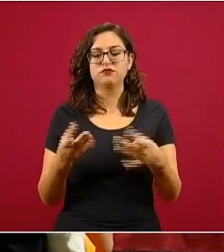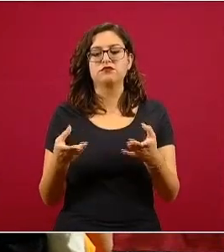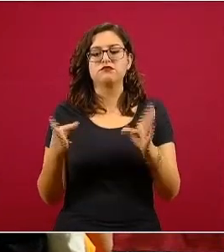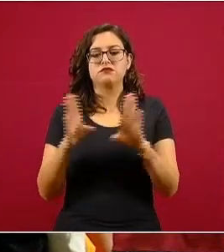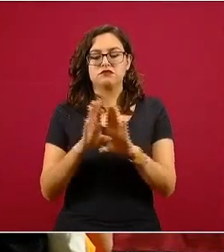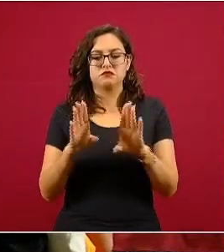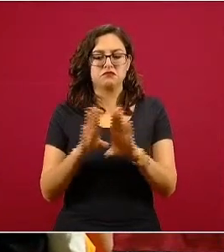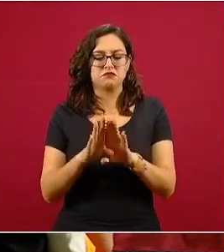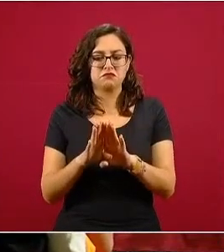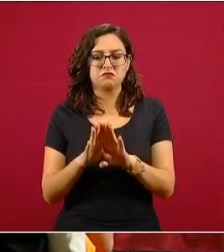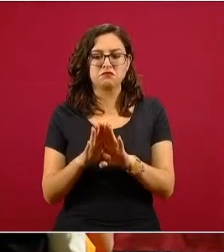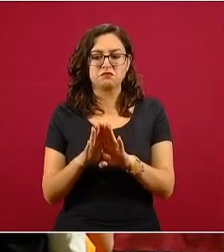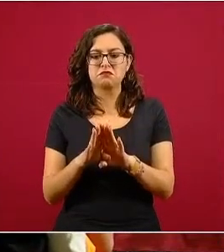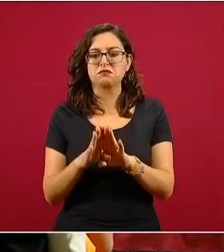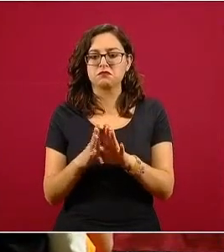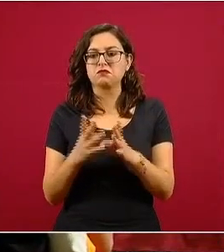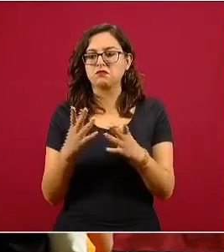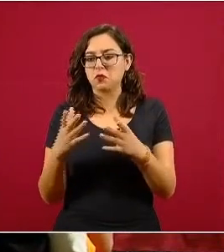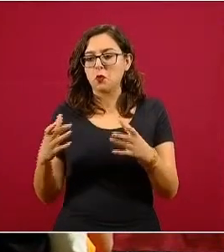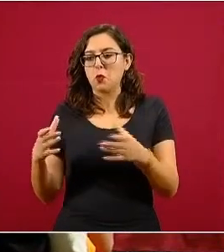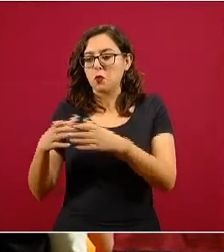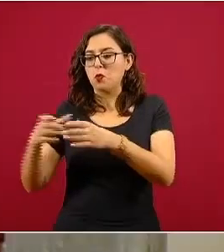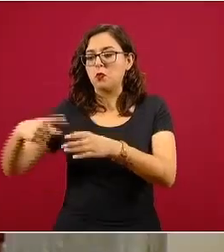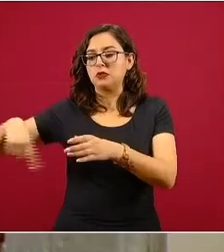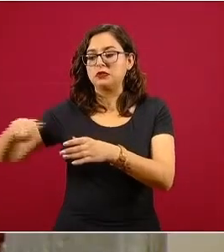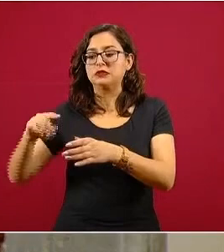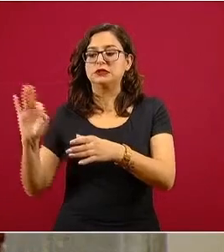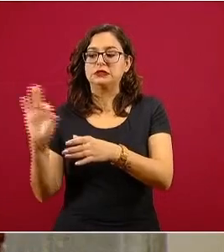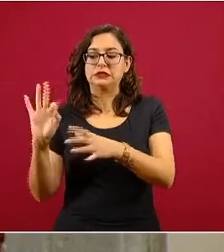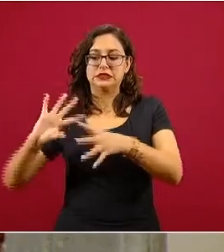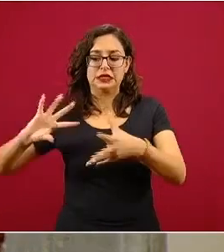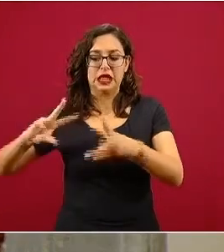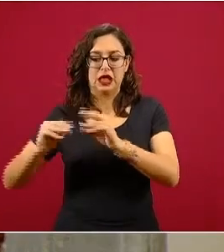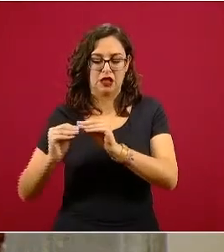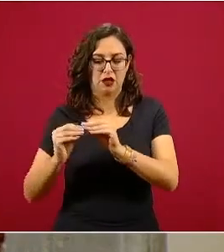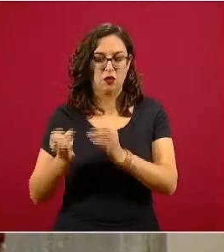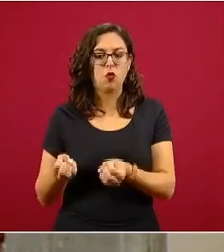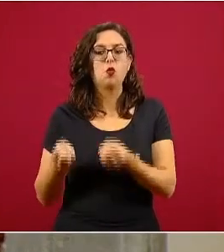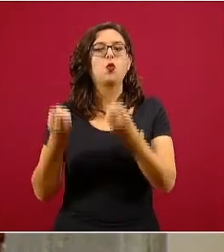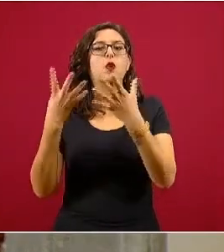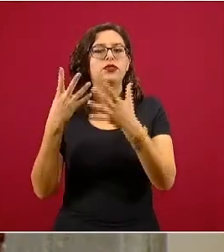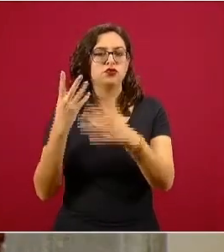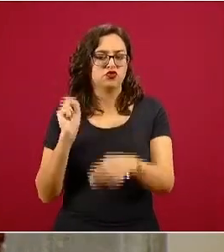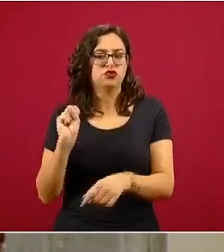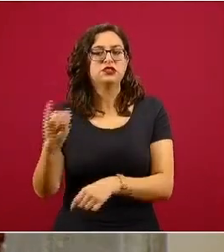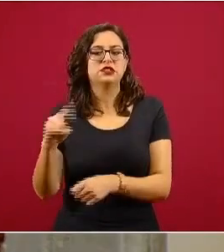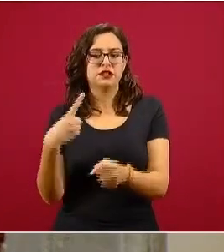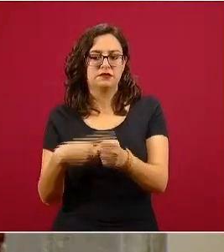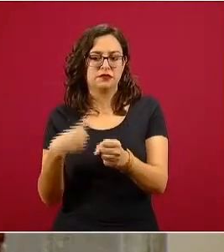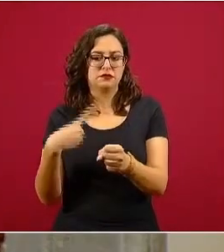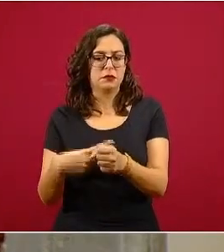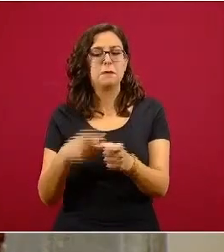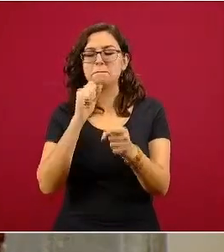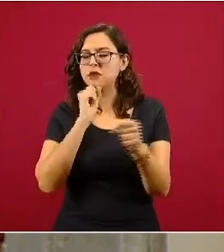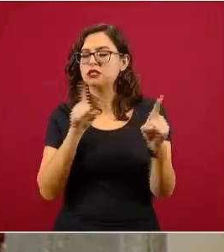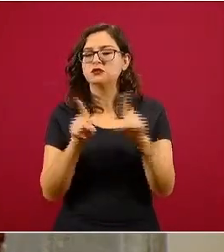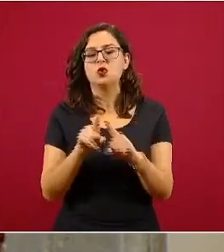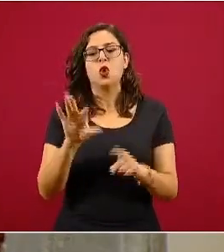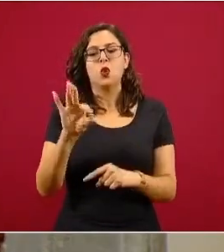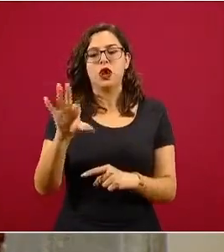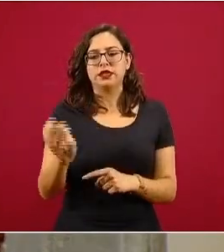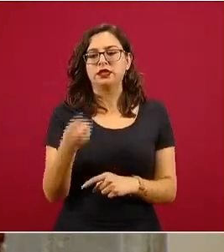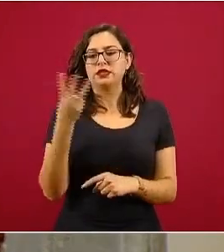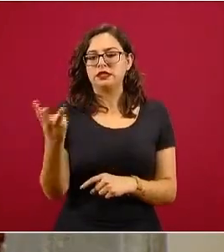similar en el tema de casos estimados. Vemos el porcentaje de positividad, se mantiene en